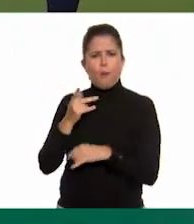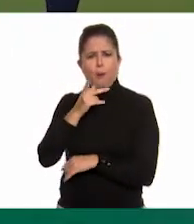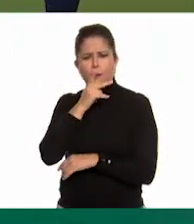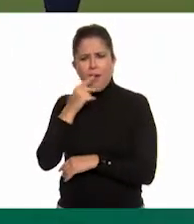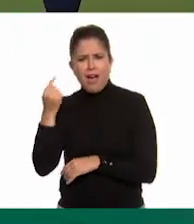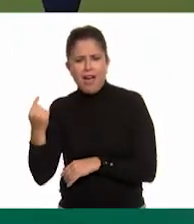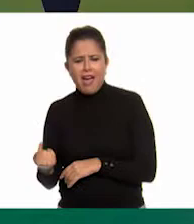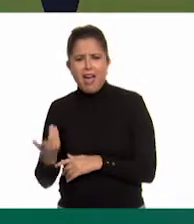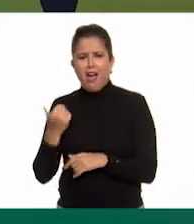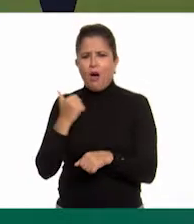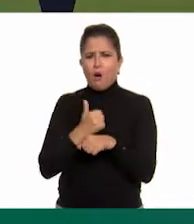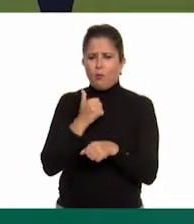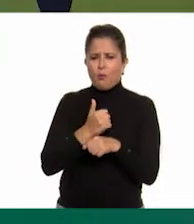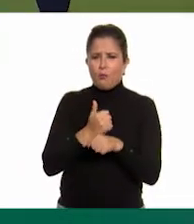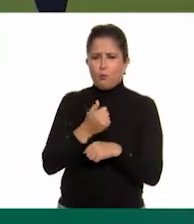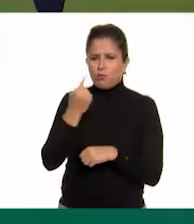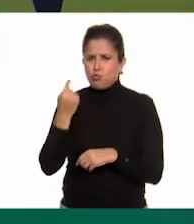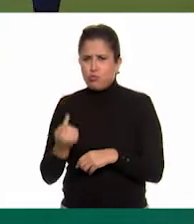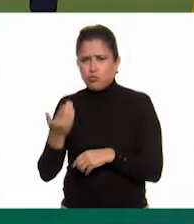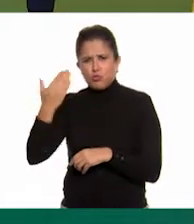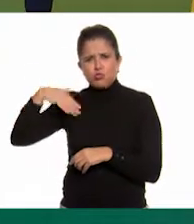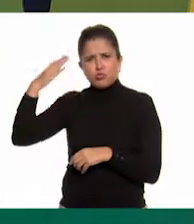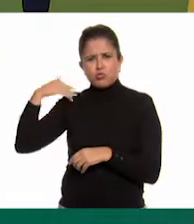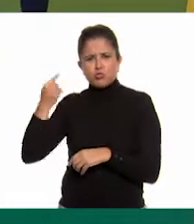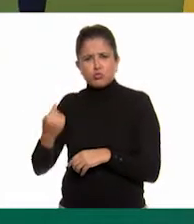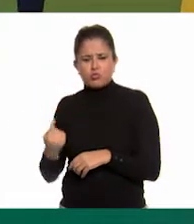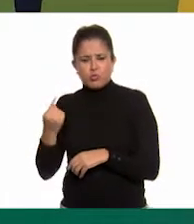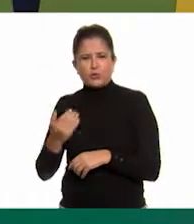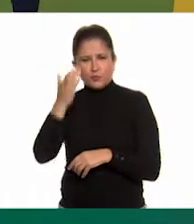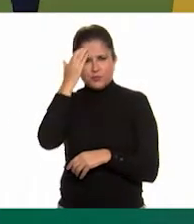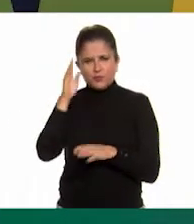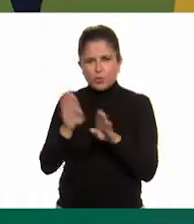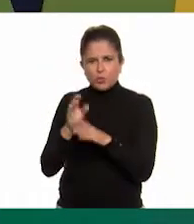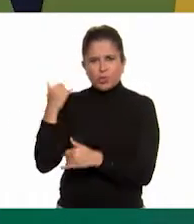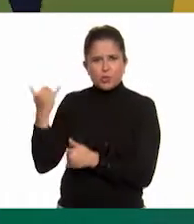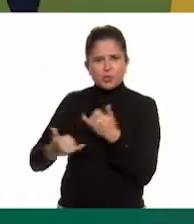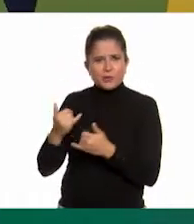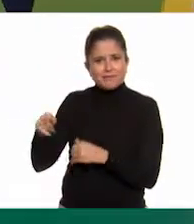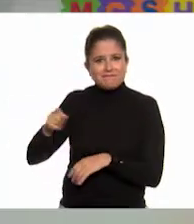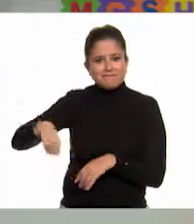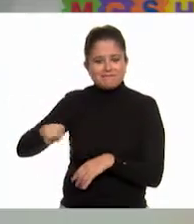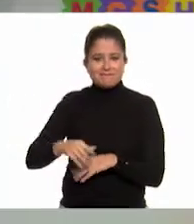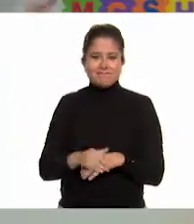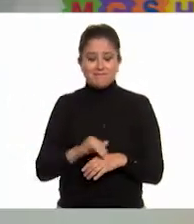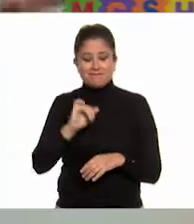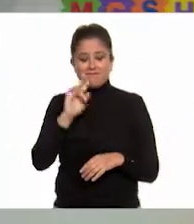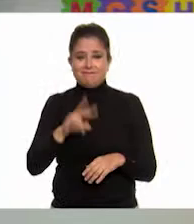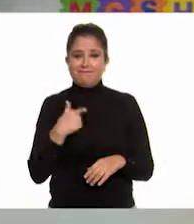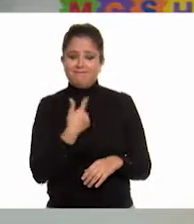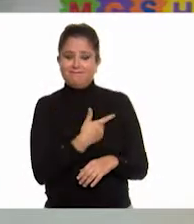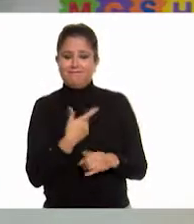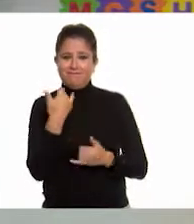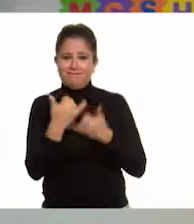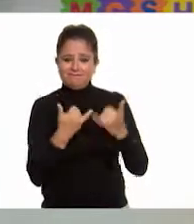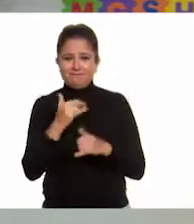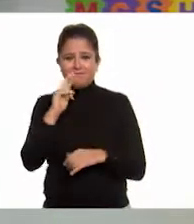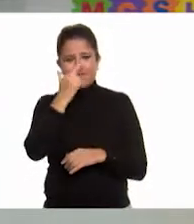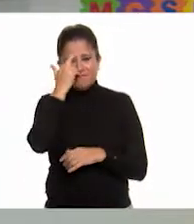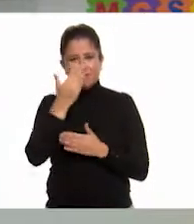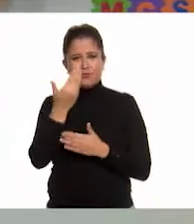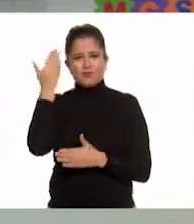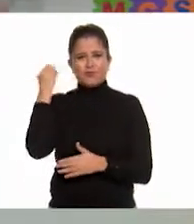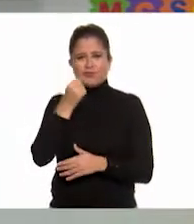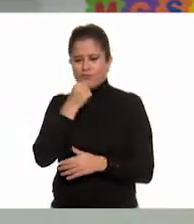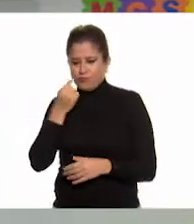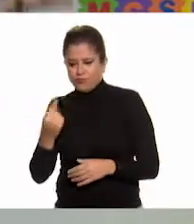nuestros abuelos, y es muy divertido conocer cómo jugaban. Ay, por supuesto que sí, a mí me encanta jugar y recordar también cómo jugaba cuando era niña